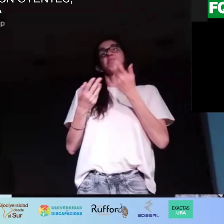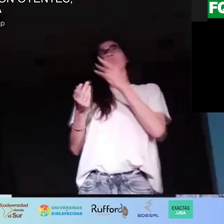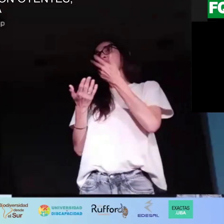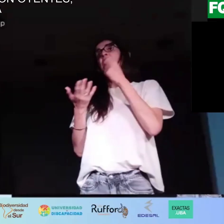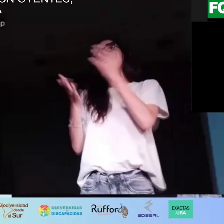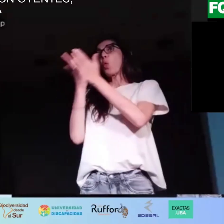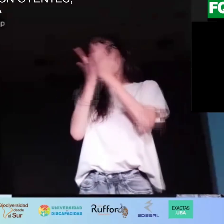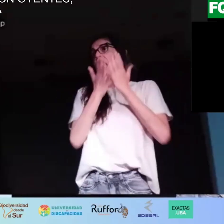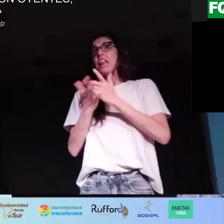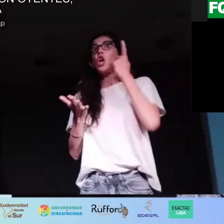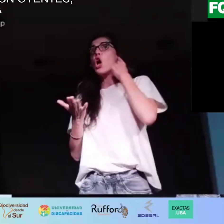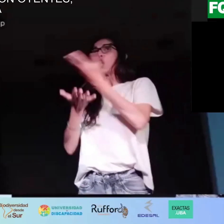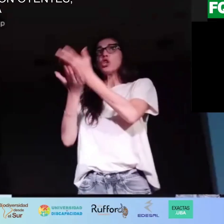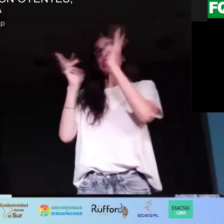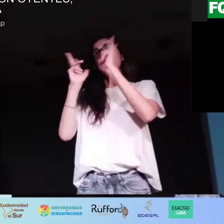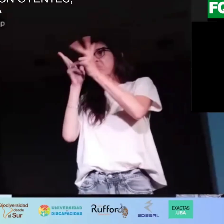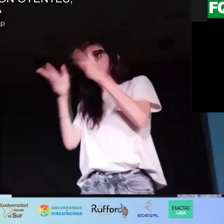sordos